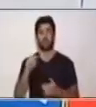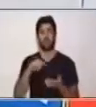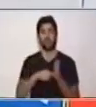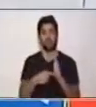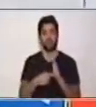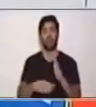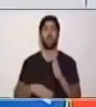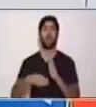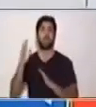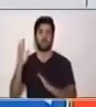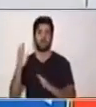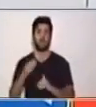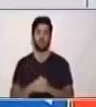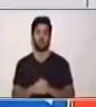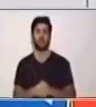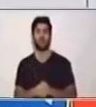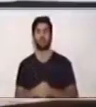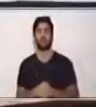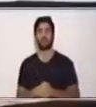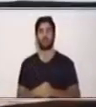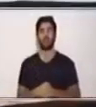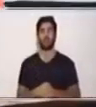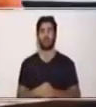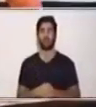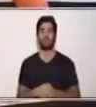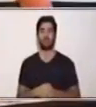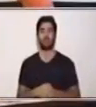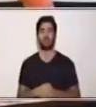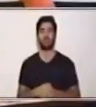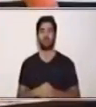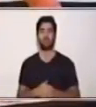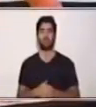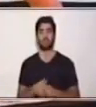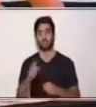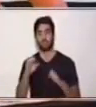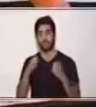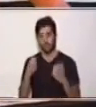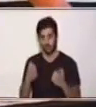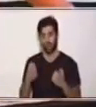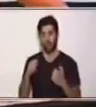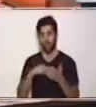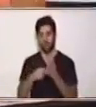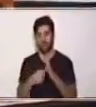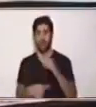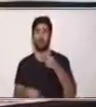le llama, en todo caso, suma, ¿verdad? Entonces voy a decir